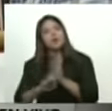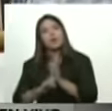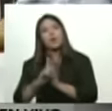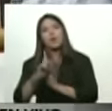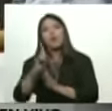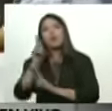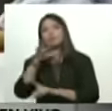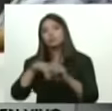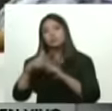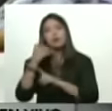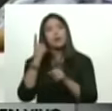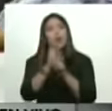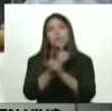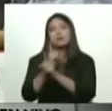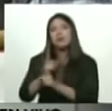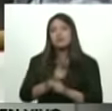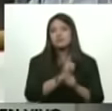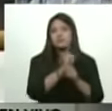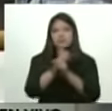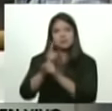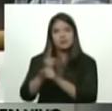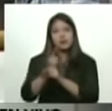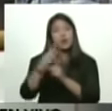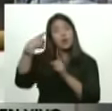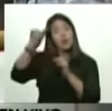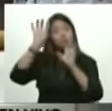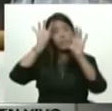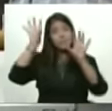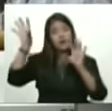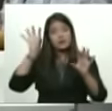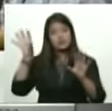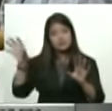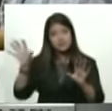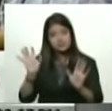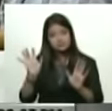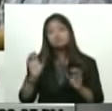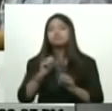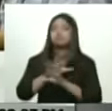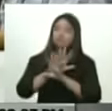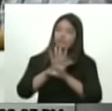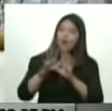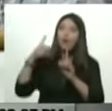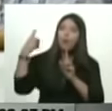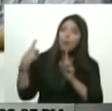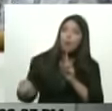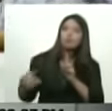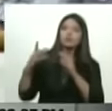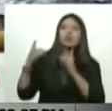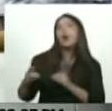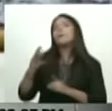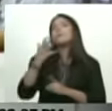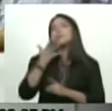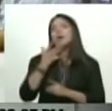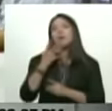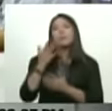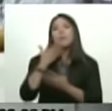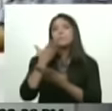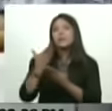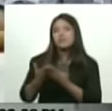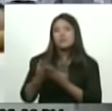vamos a tener mejores condiciones competitivas en el mercado exterior. Si se dan otras pautas, como es la agilización de los